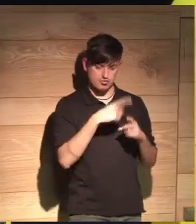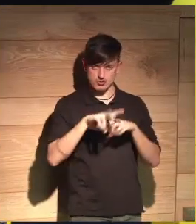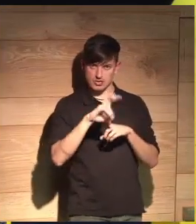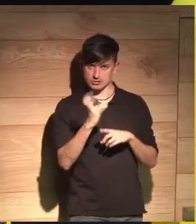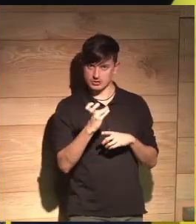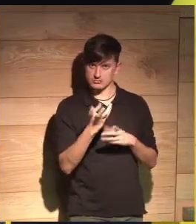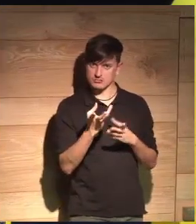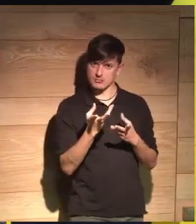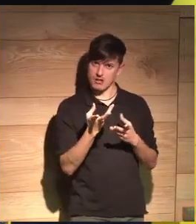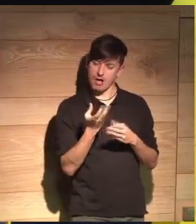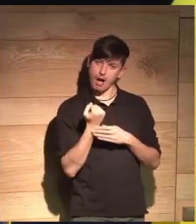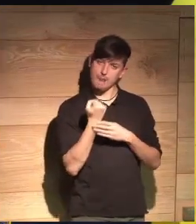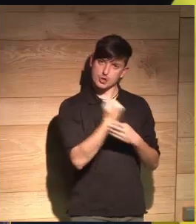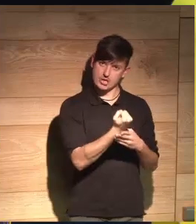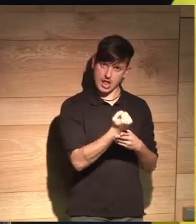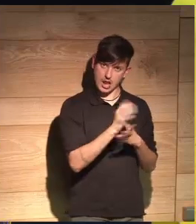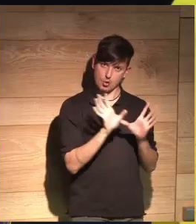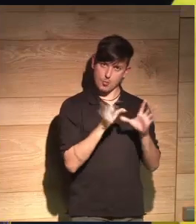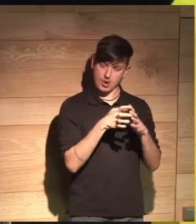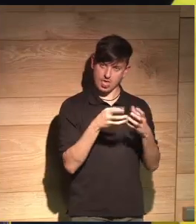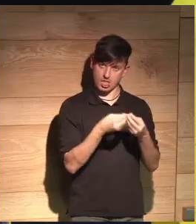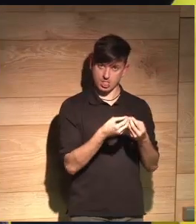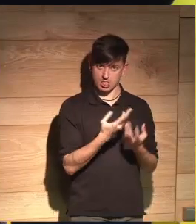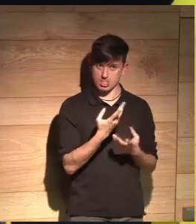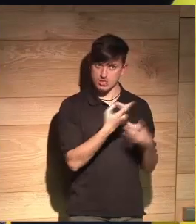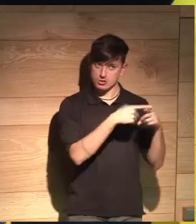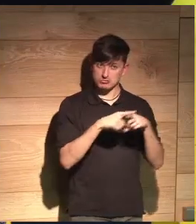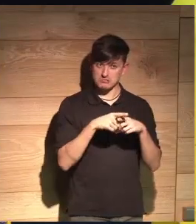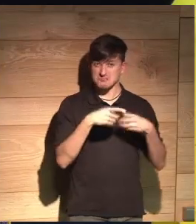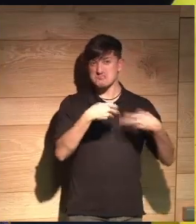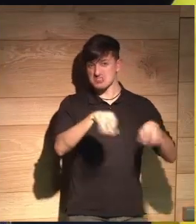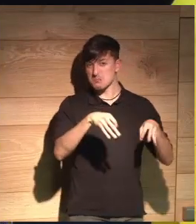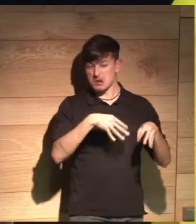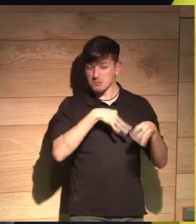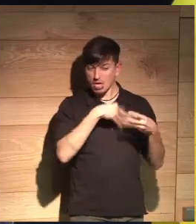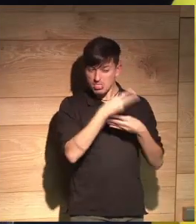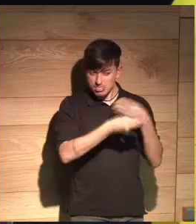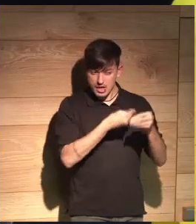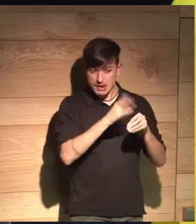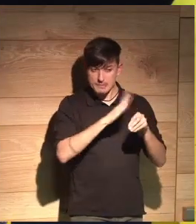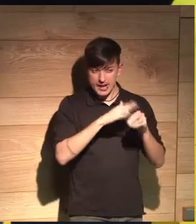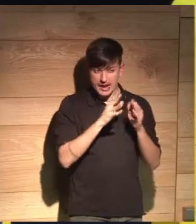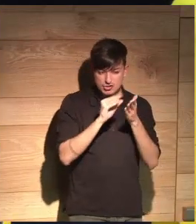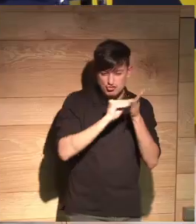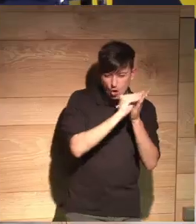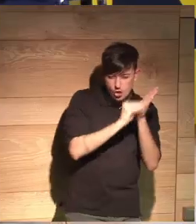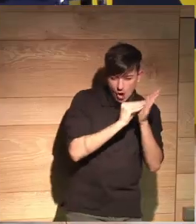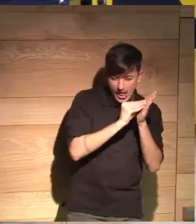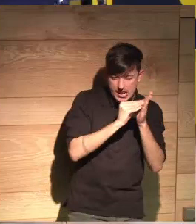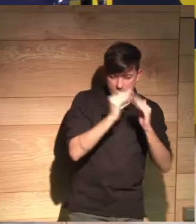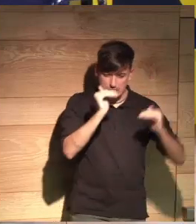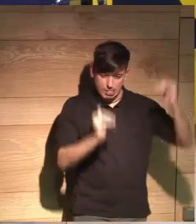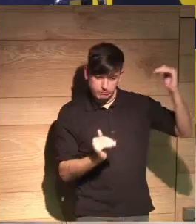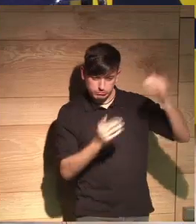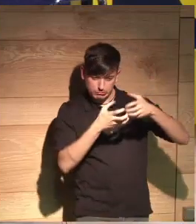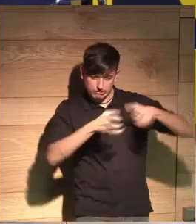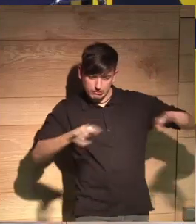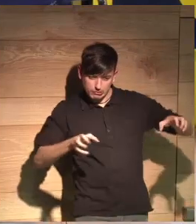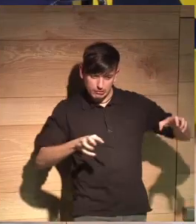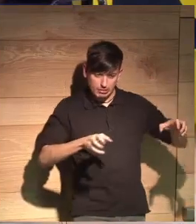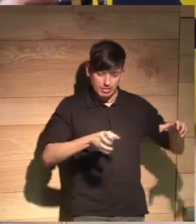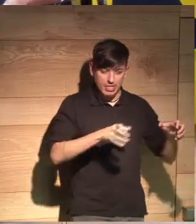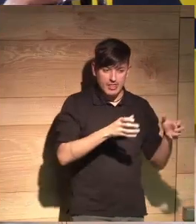la comunidad de manera que también hay alegría cosa muy simple que podemos hacer para solucionar un poco esa fractura entre las chivitas